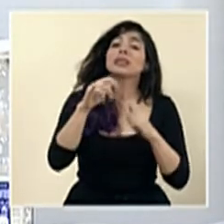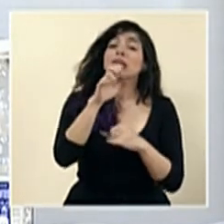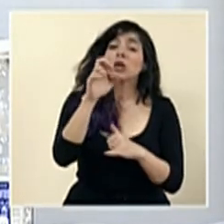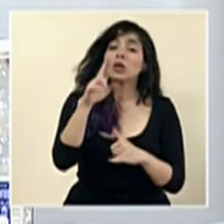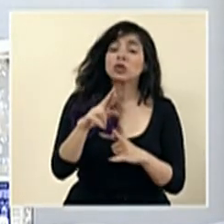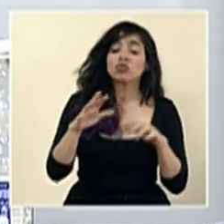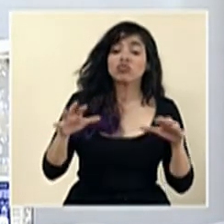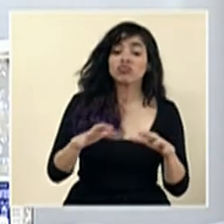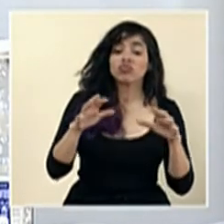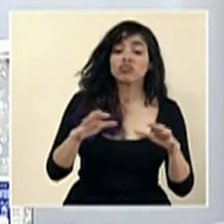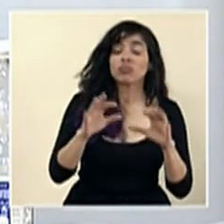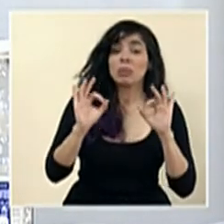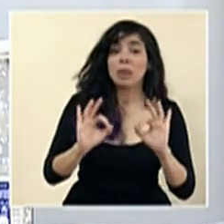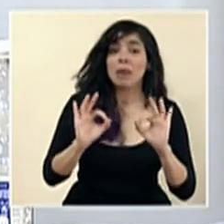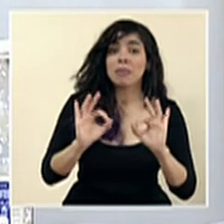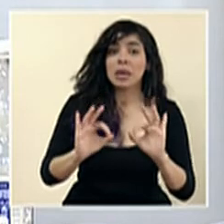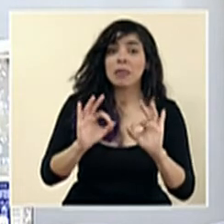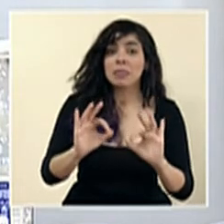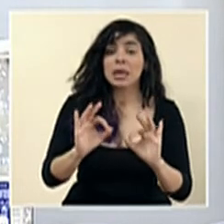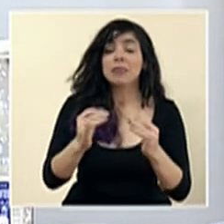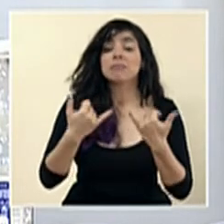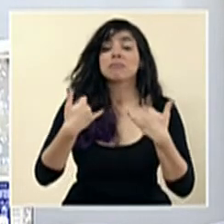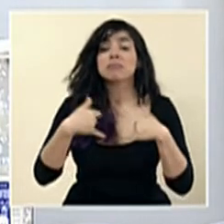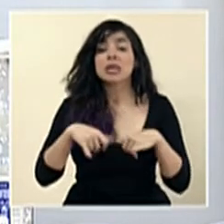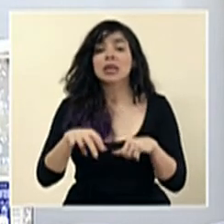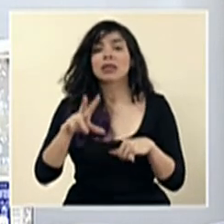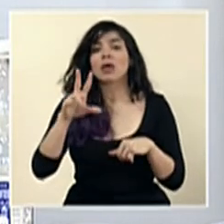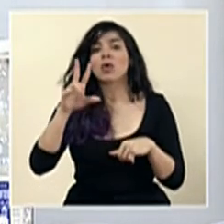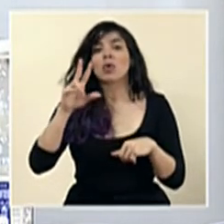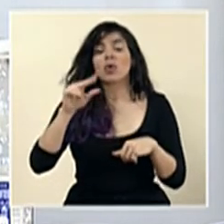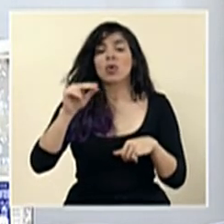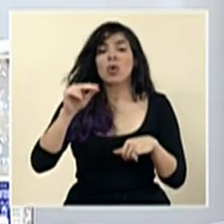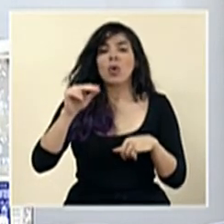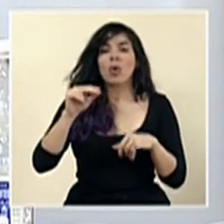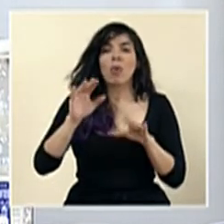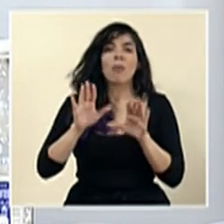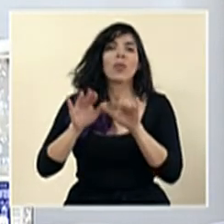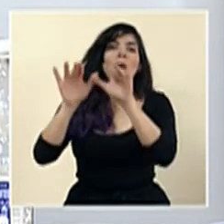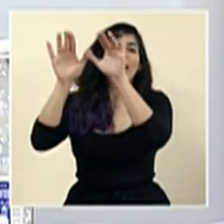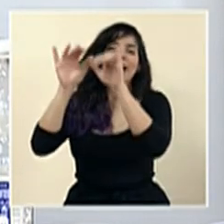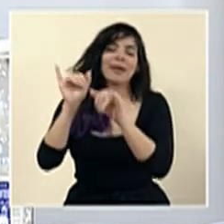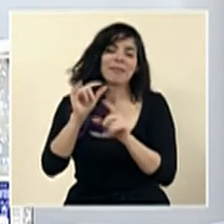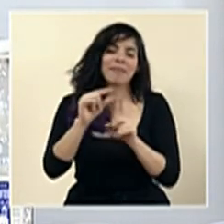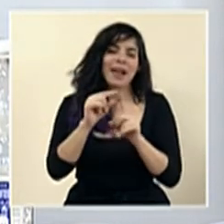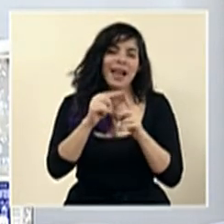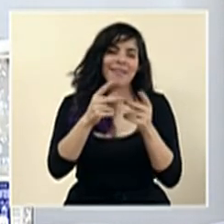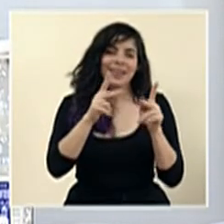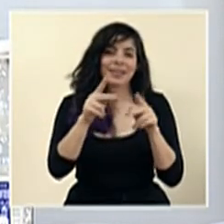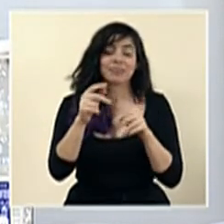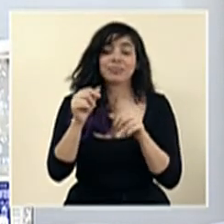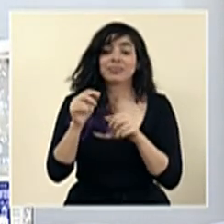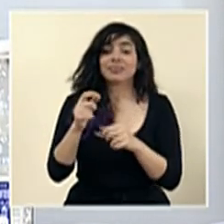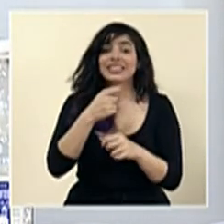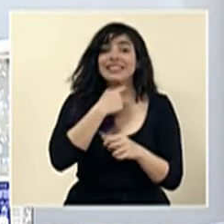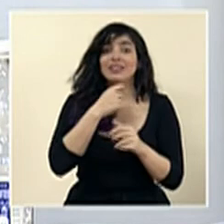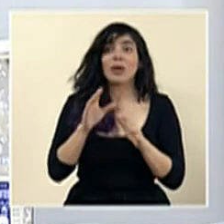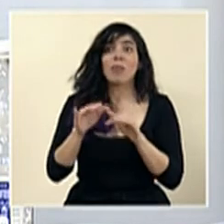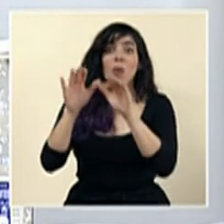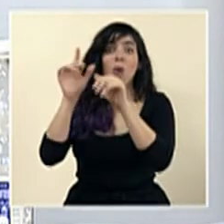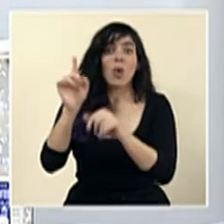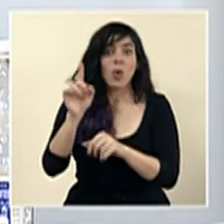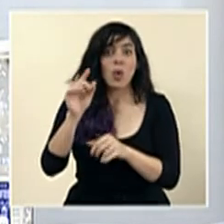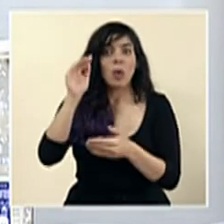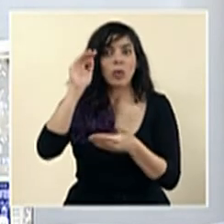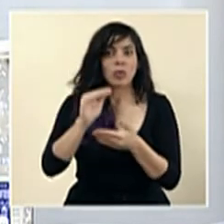las cosas bien y mientras no se nos vuele, para usar la palabra popular, el déficit, y mientras no